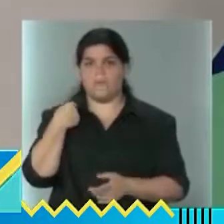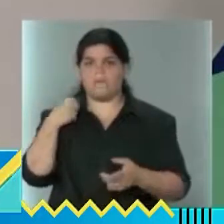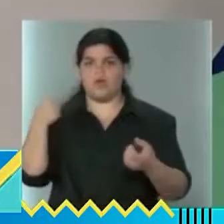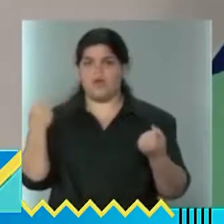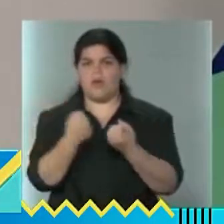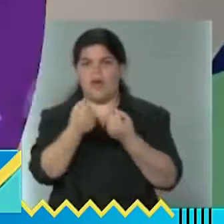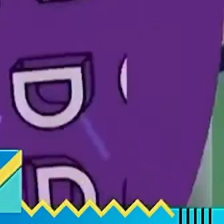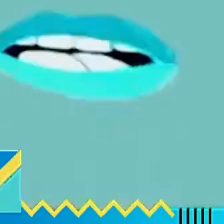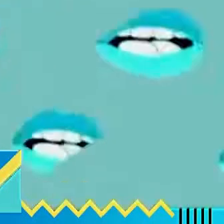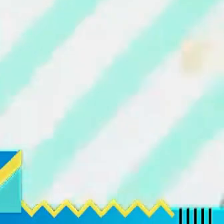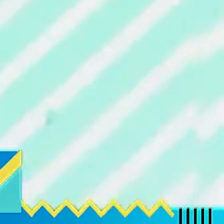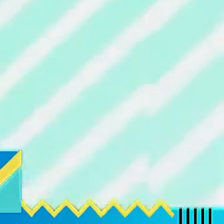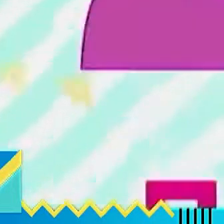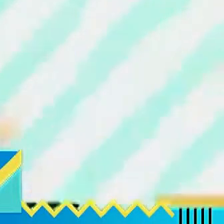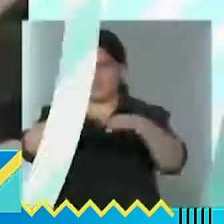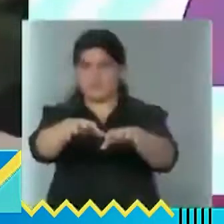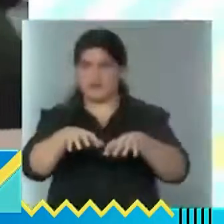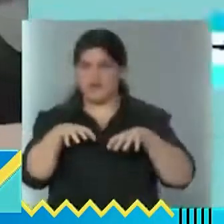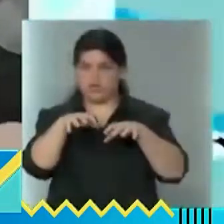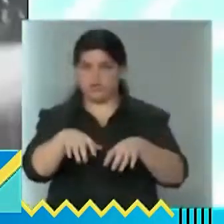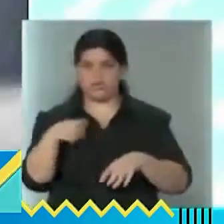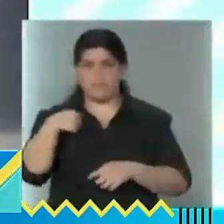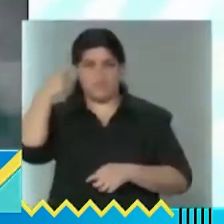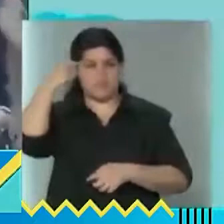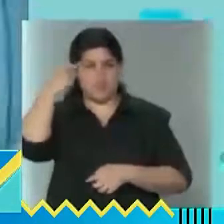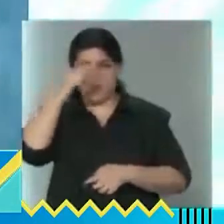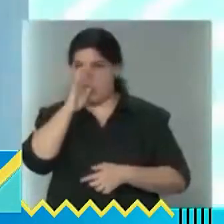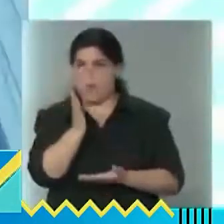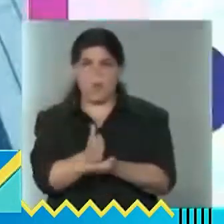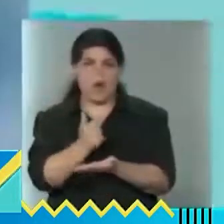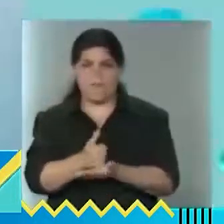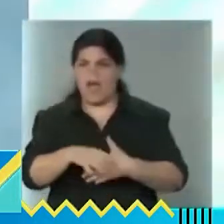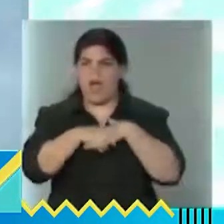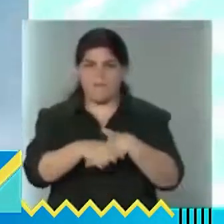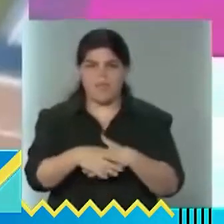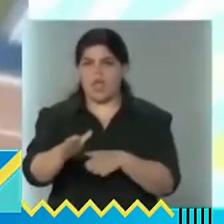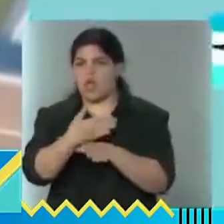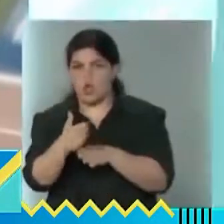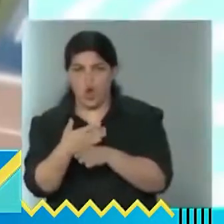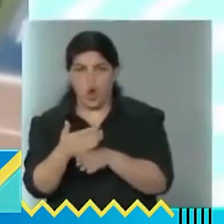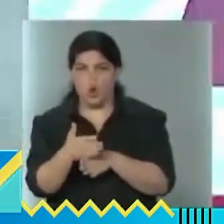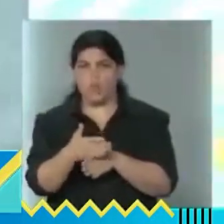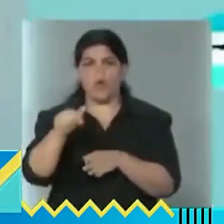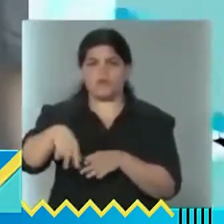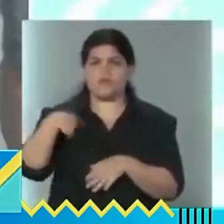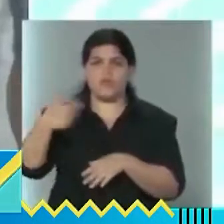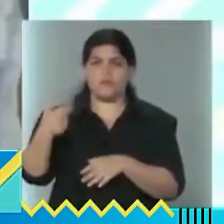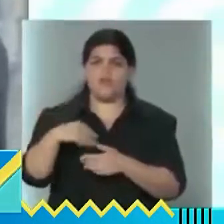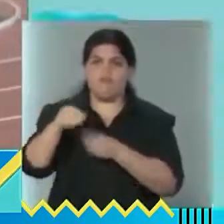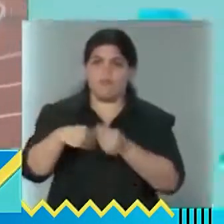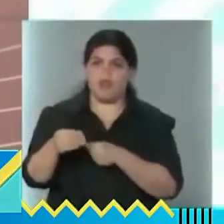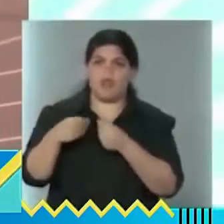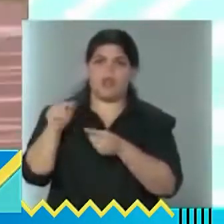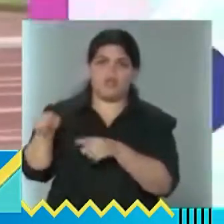accidenté pensé que no iba a volver a tener un trabajo, que no iba a volver a tener una novia, que no iba a volver a salir con mis amigos, que iba a depender de mi familia y un montón